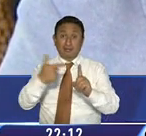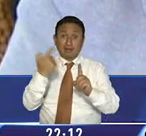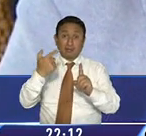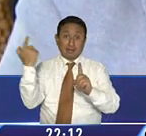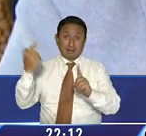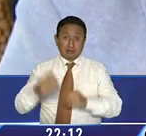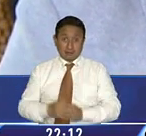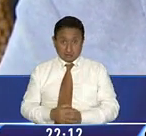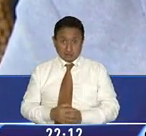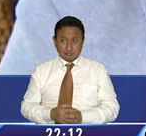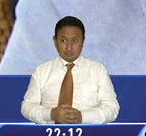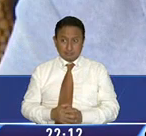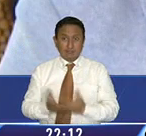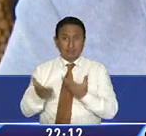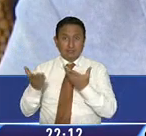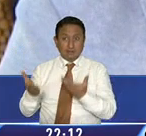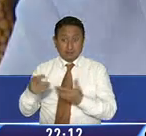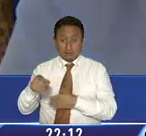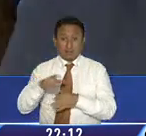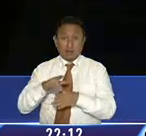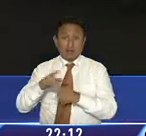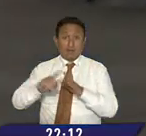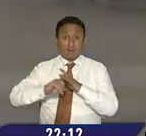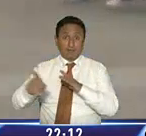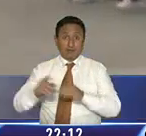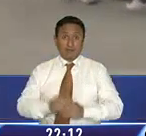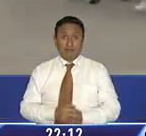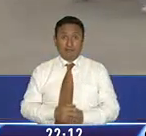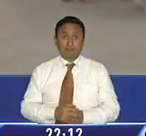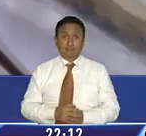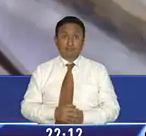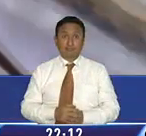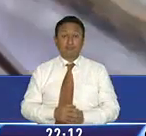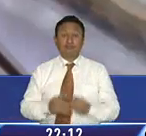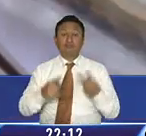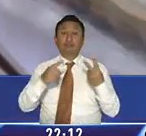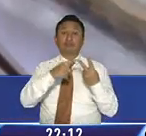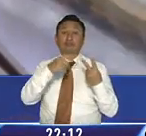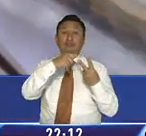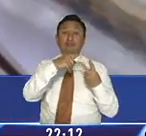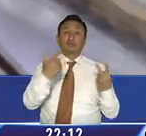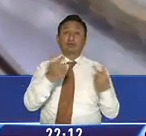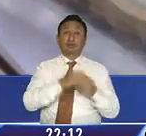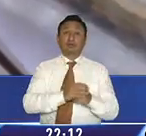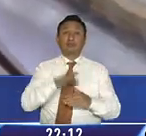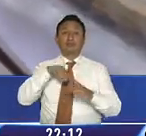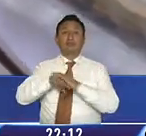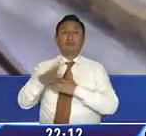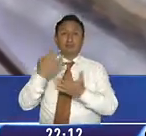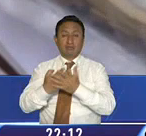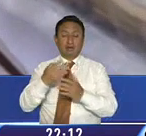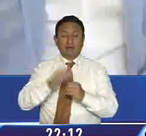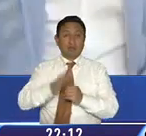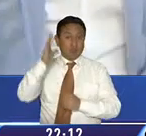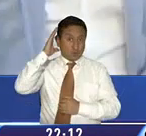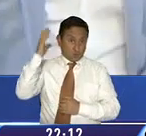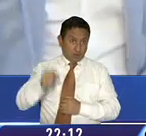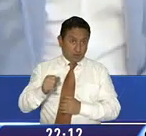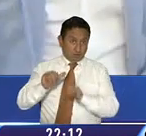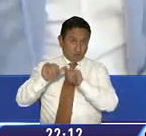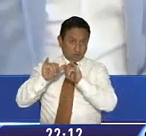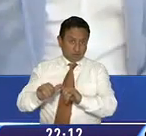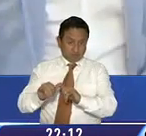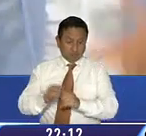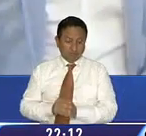asesinatos, y que existía un alto riesgo de fuga. Los beneficiarios permanecían en la cárcel de Turi, en Cuenca. Es